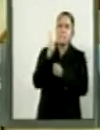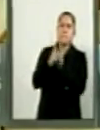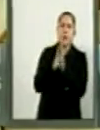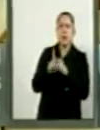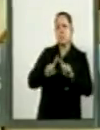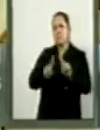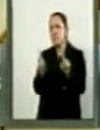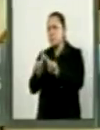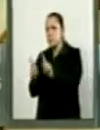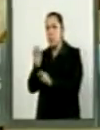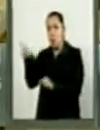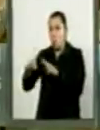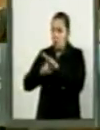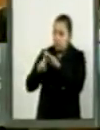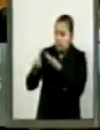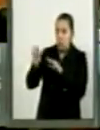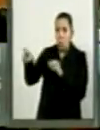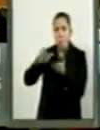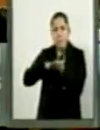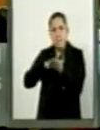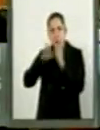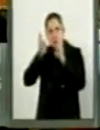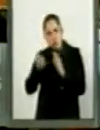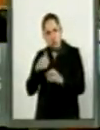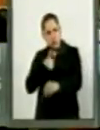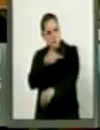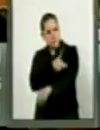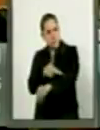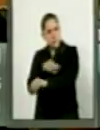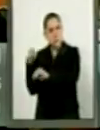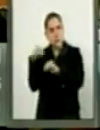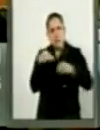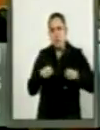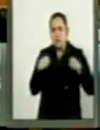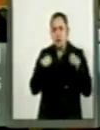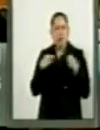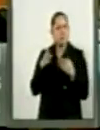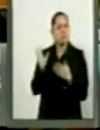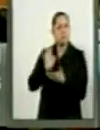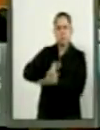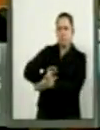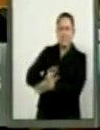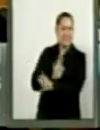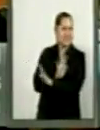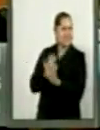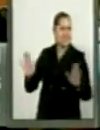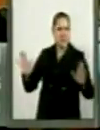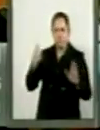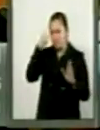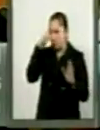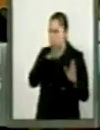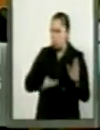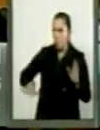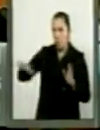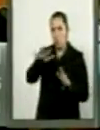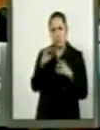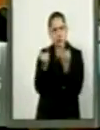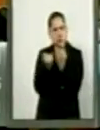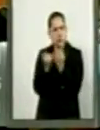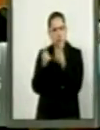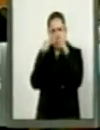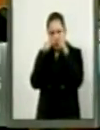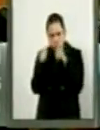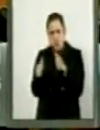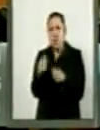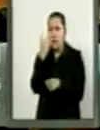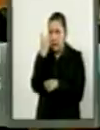condición migratoria. Y es precisamente ahí donde estamos ampliando el marco de protección de la persona, cumpliendo con la obligación de